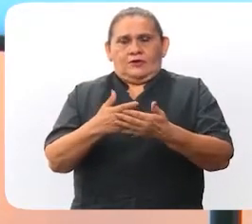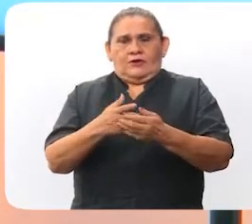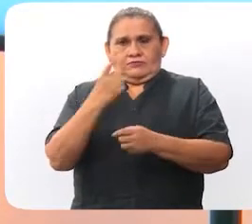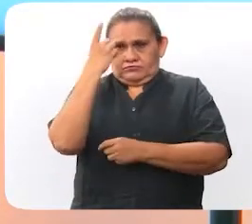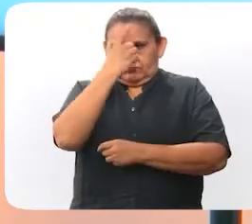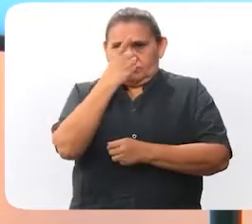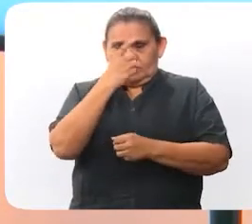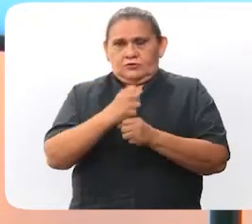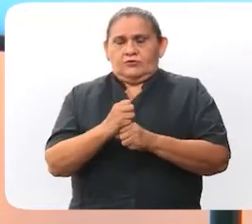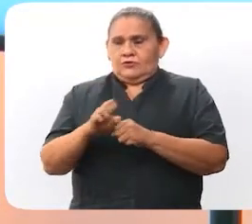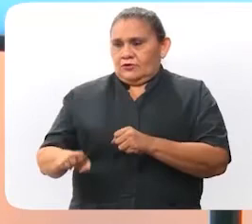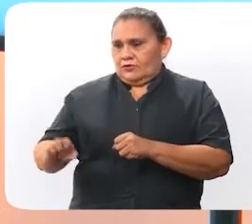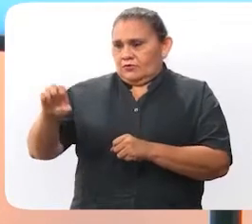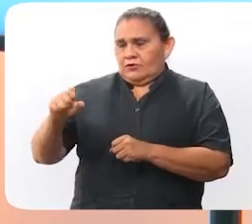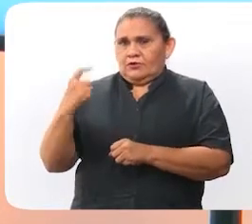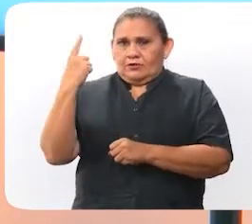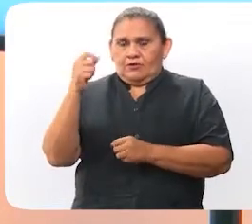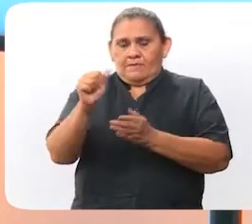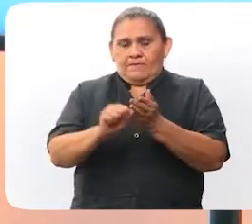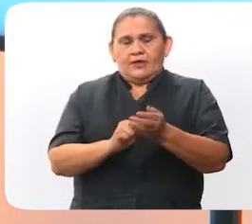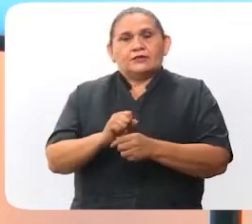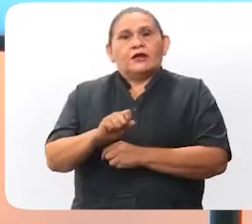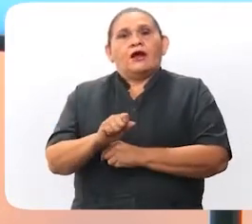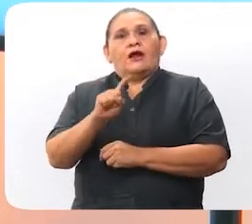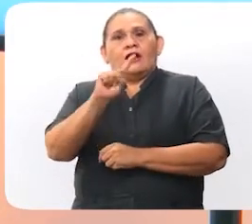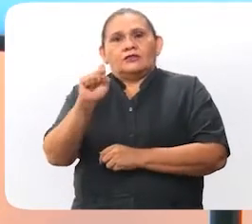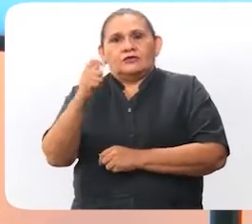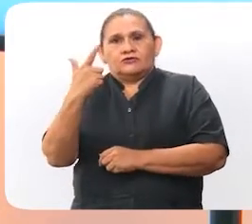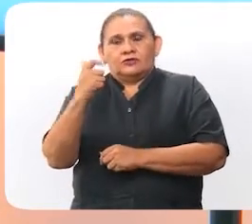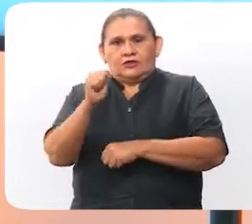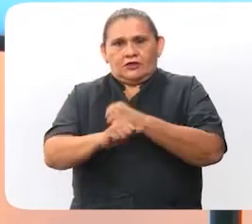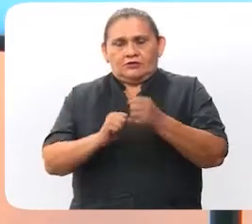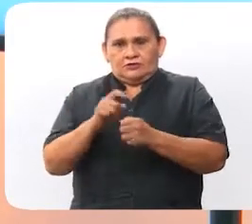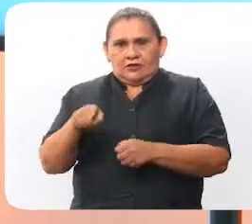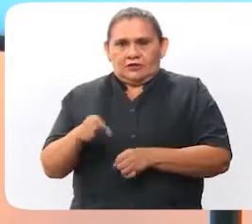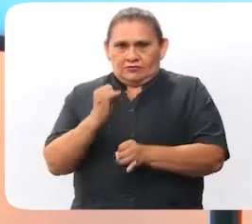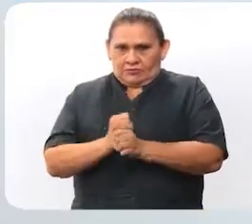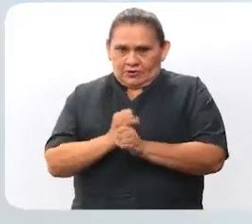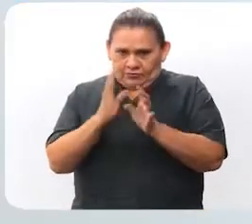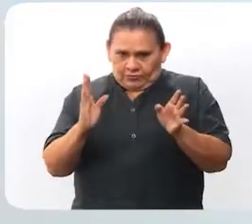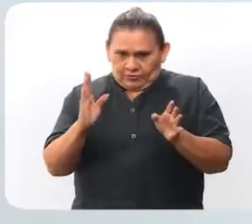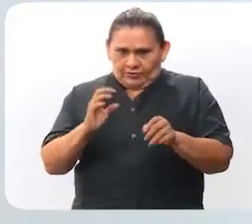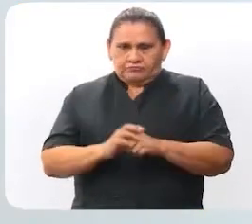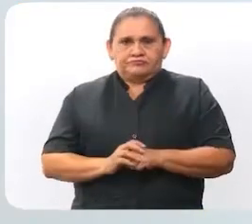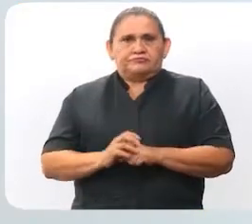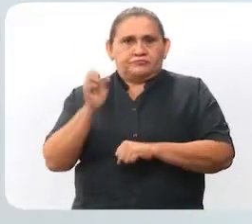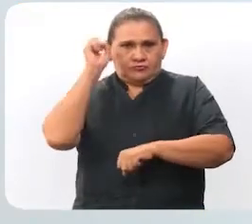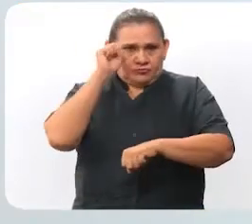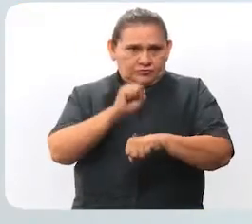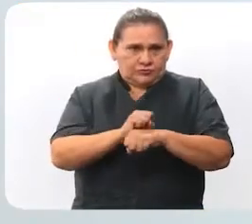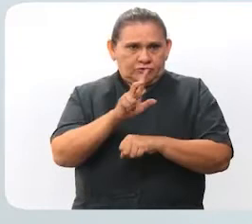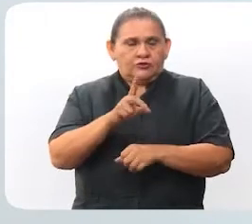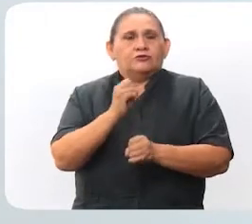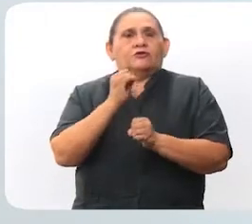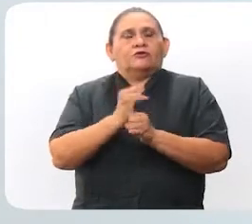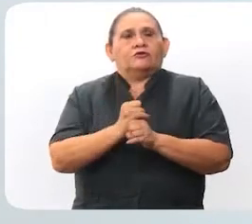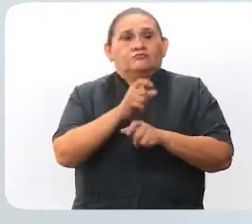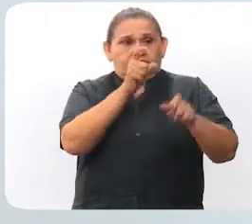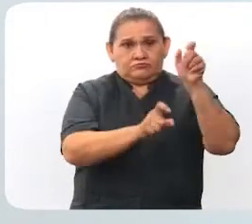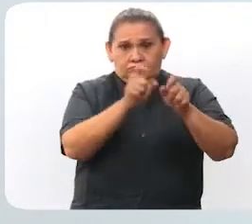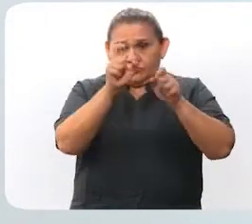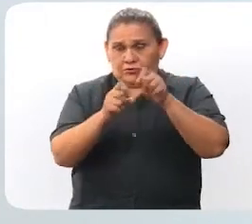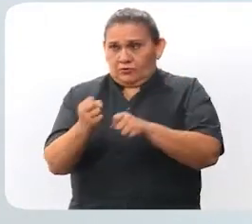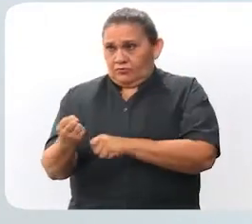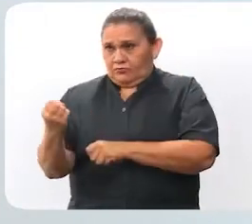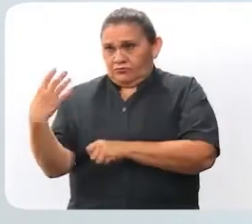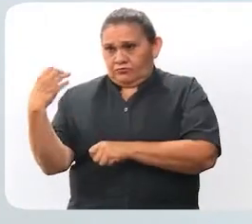El rango de edad de los casos es de 1 mes a 107 años. Hasta aquí el reporte, secretario. Estos son los indicadores del semáforo